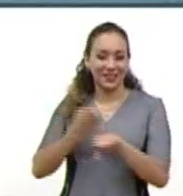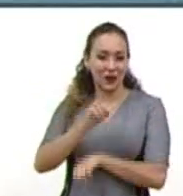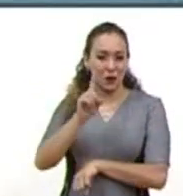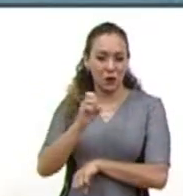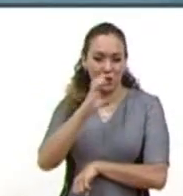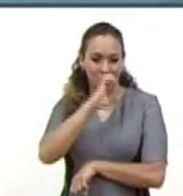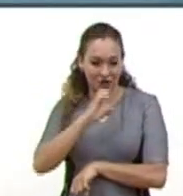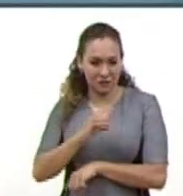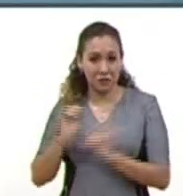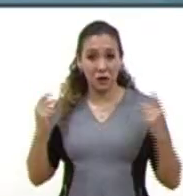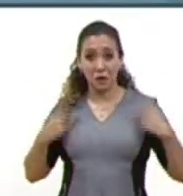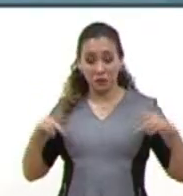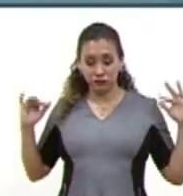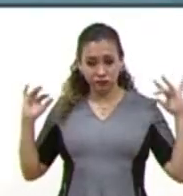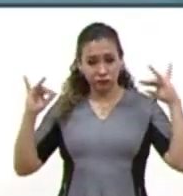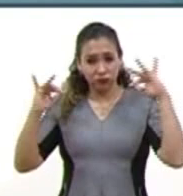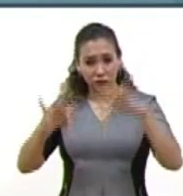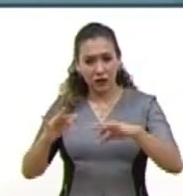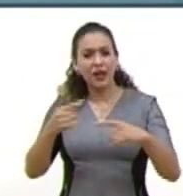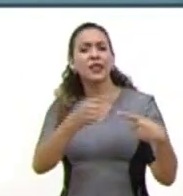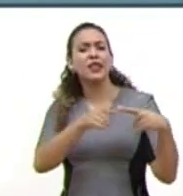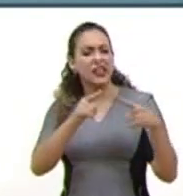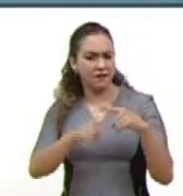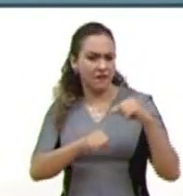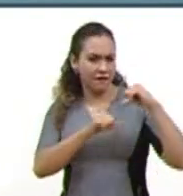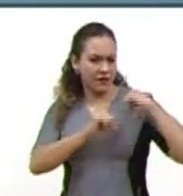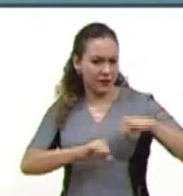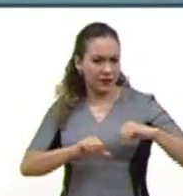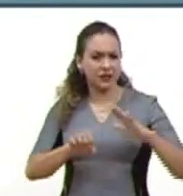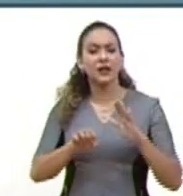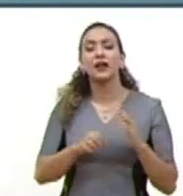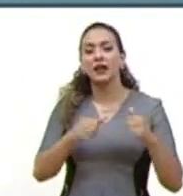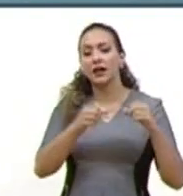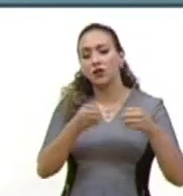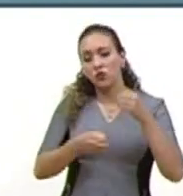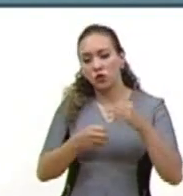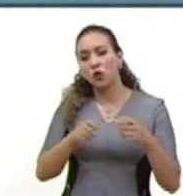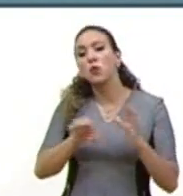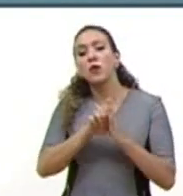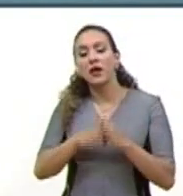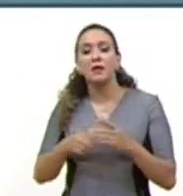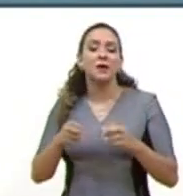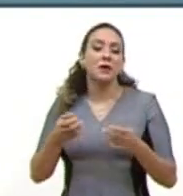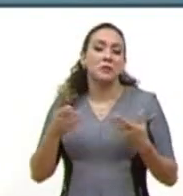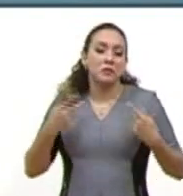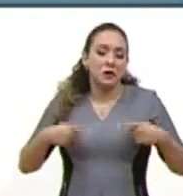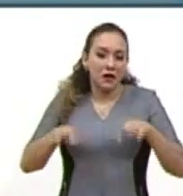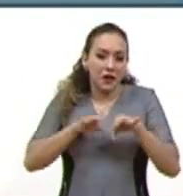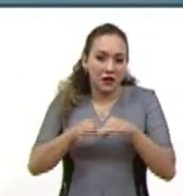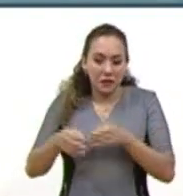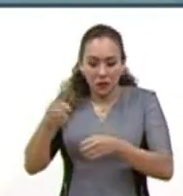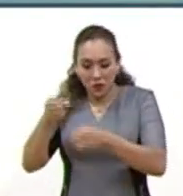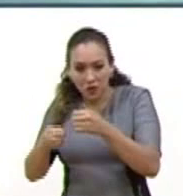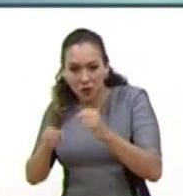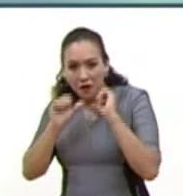encuentro que reunirá a los usuarios de los servicios de seguridad y justicia, operadores del sistema, integrantes de la